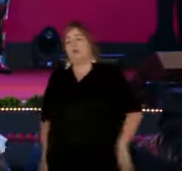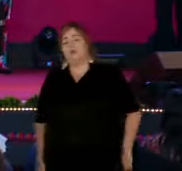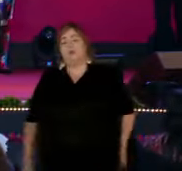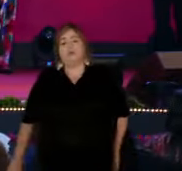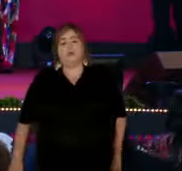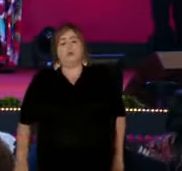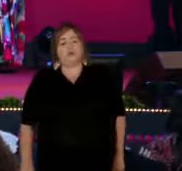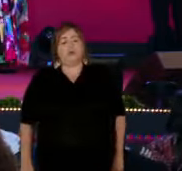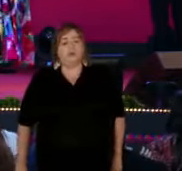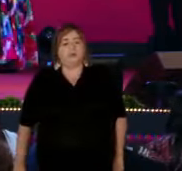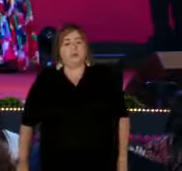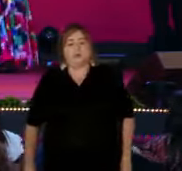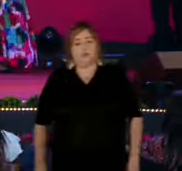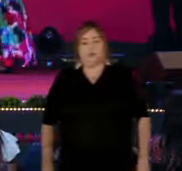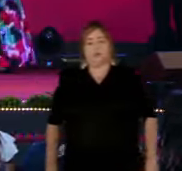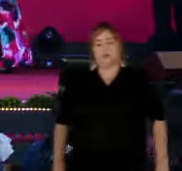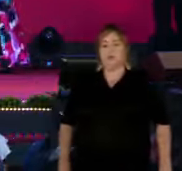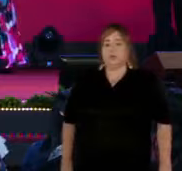Dios.